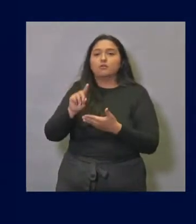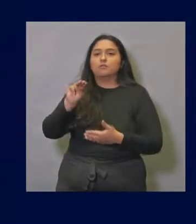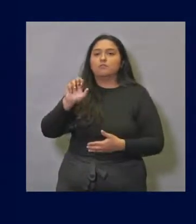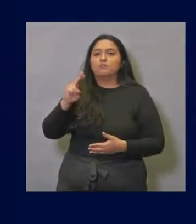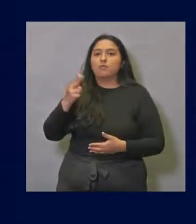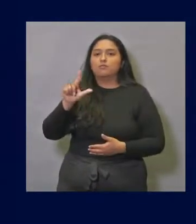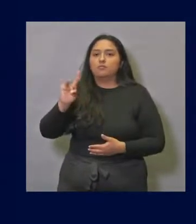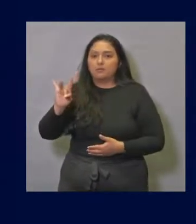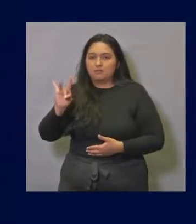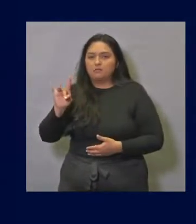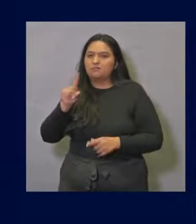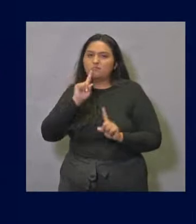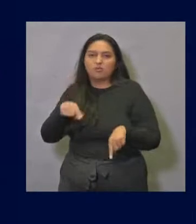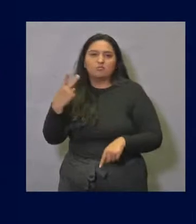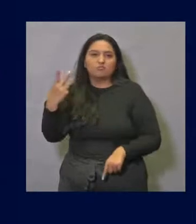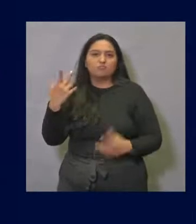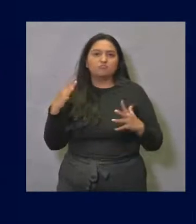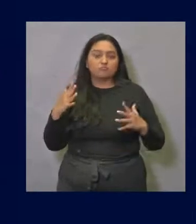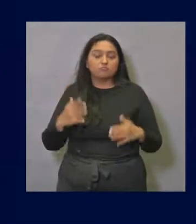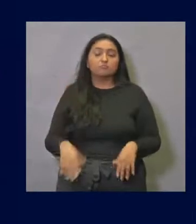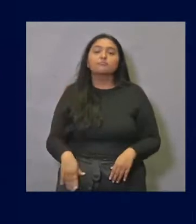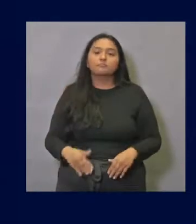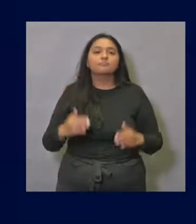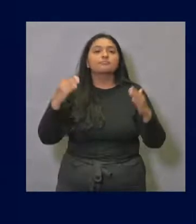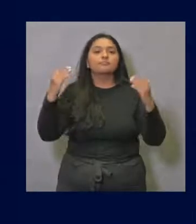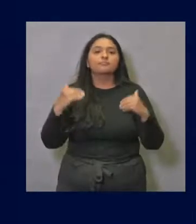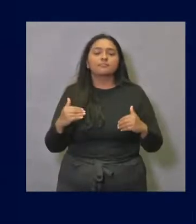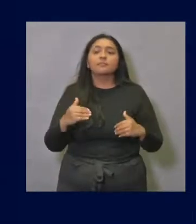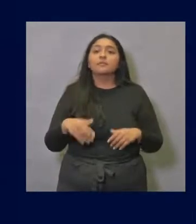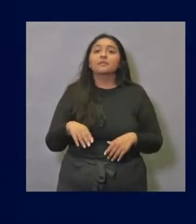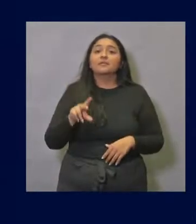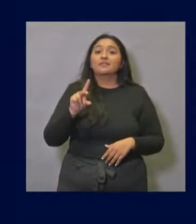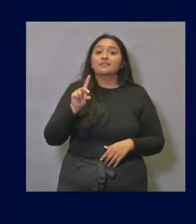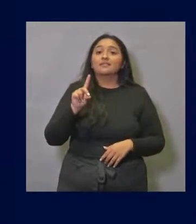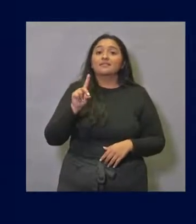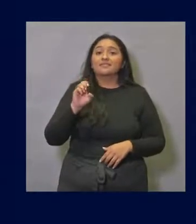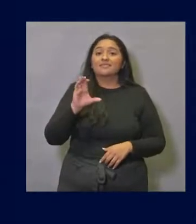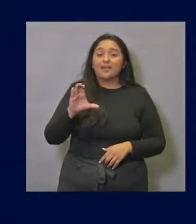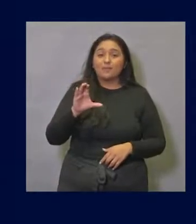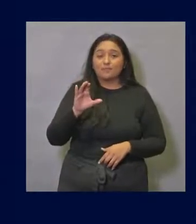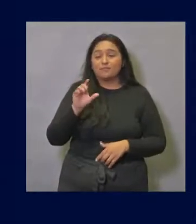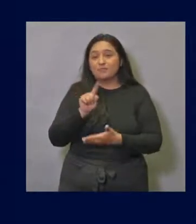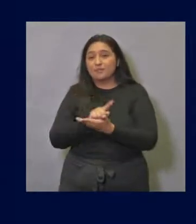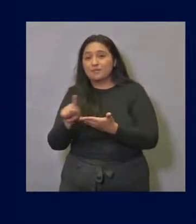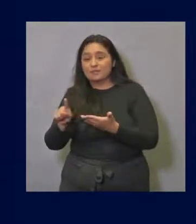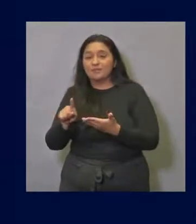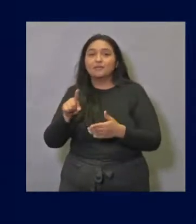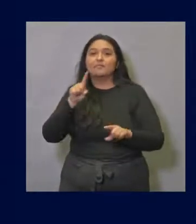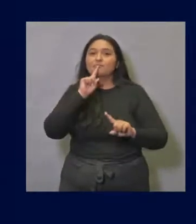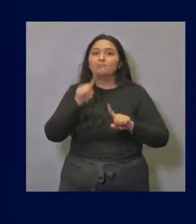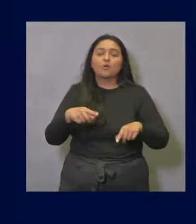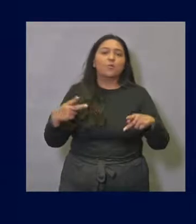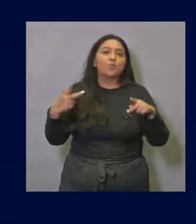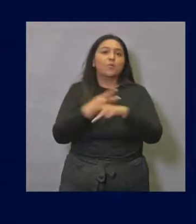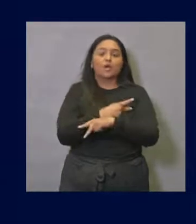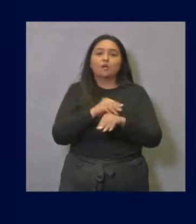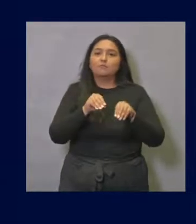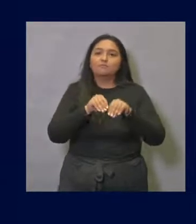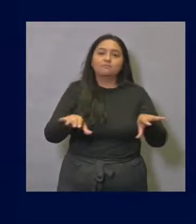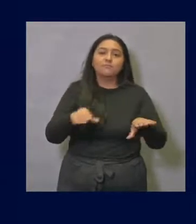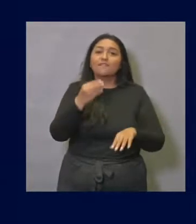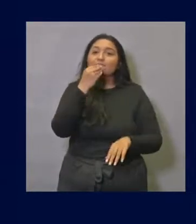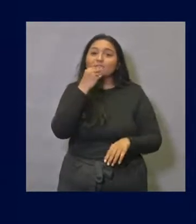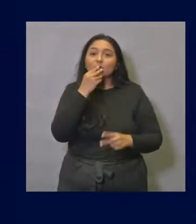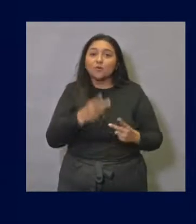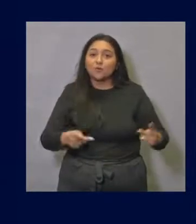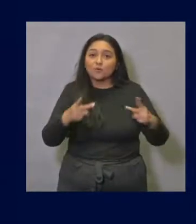semana del 6 de diciembre también registró el mayor número de brotes en las instalaciones de alimentos, con 62